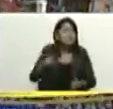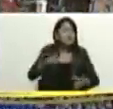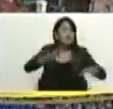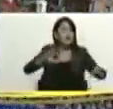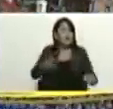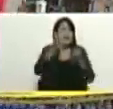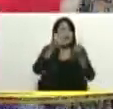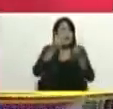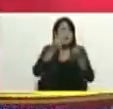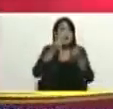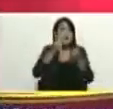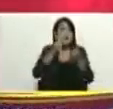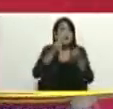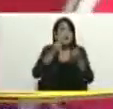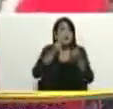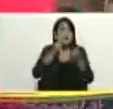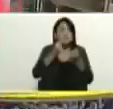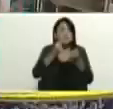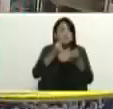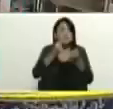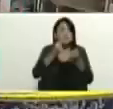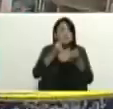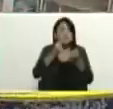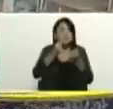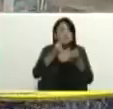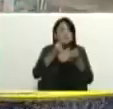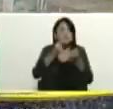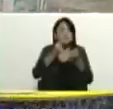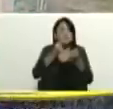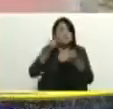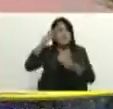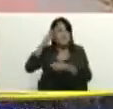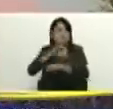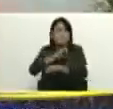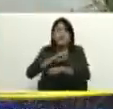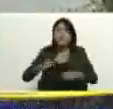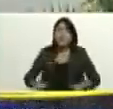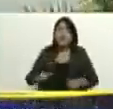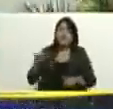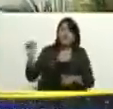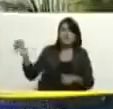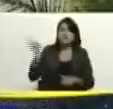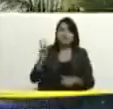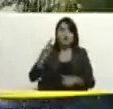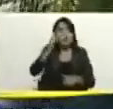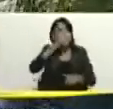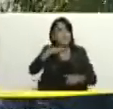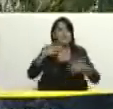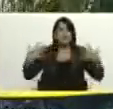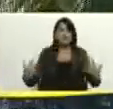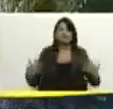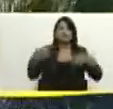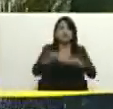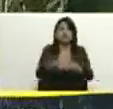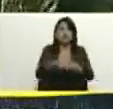en unión con las fuerzas militares de la patria,